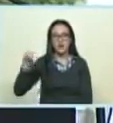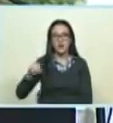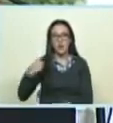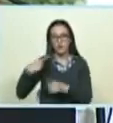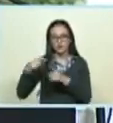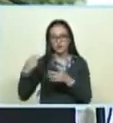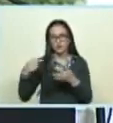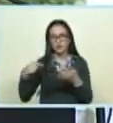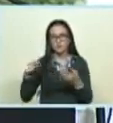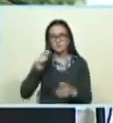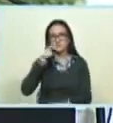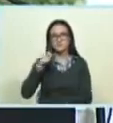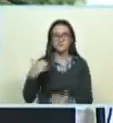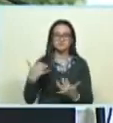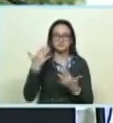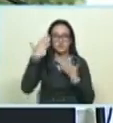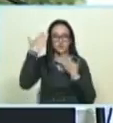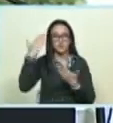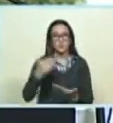entre otros.